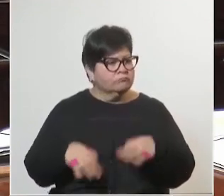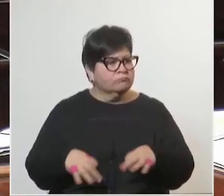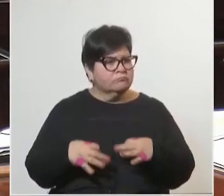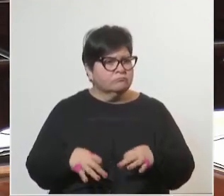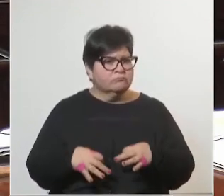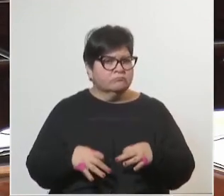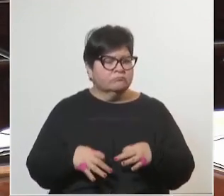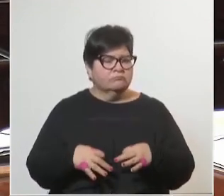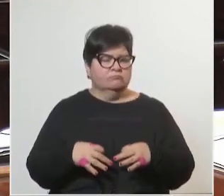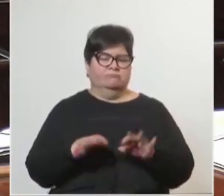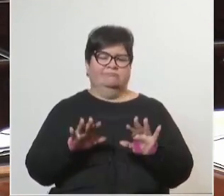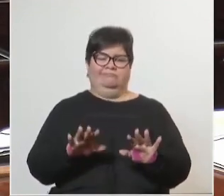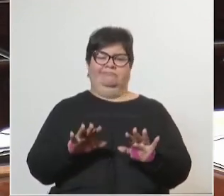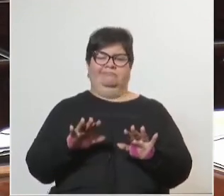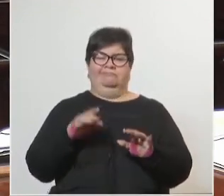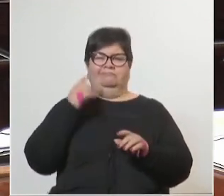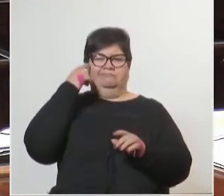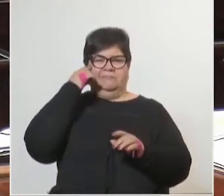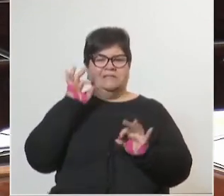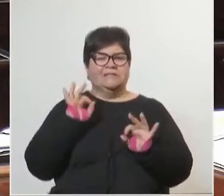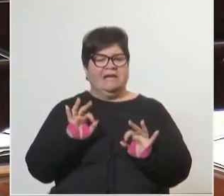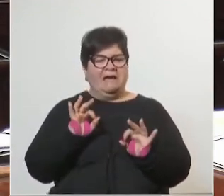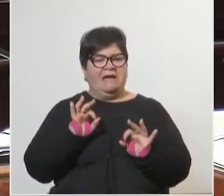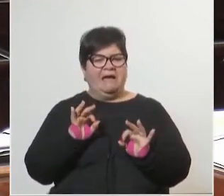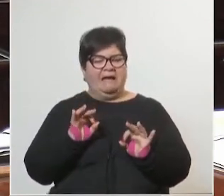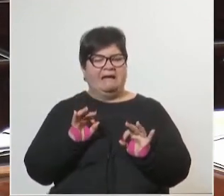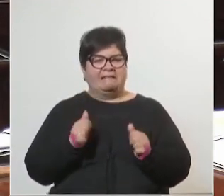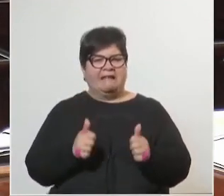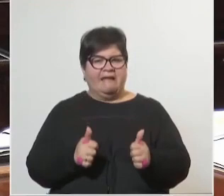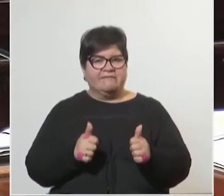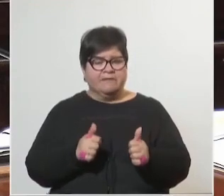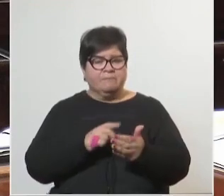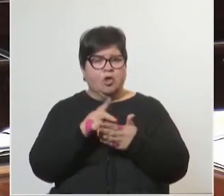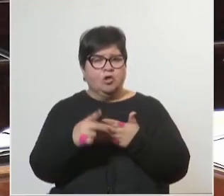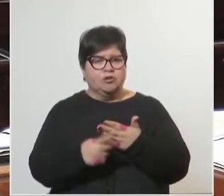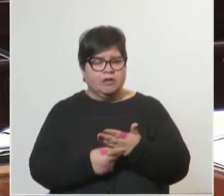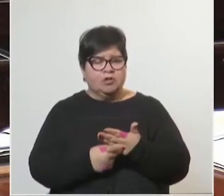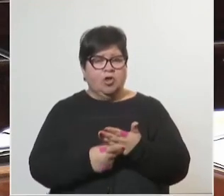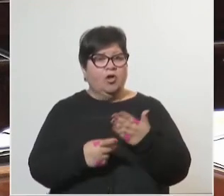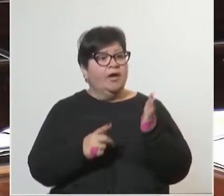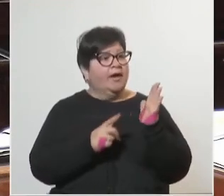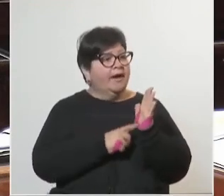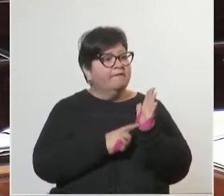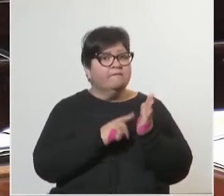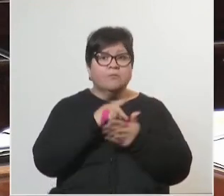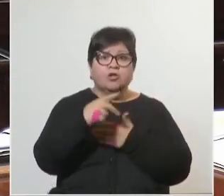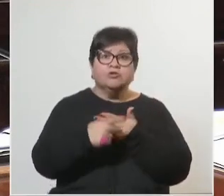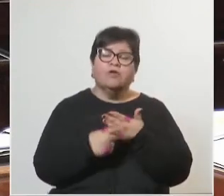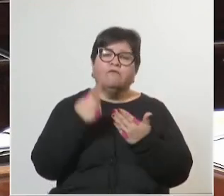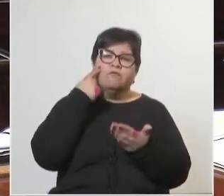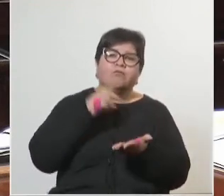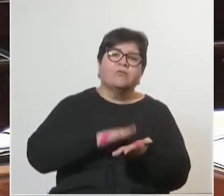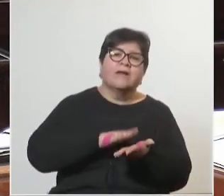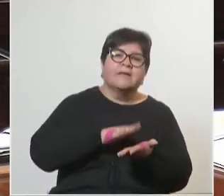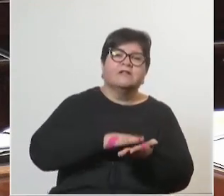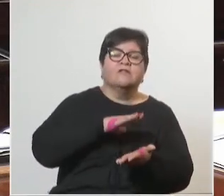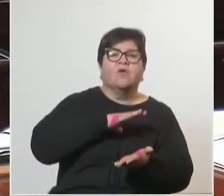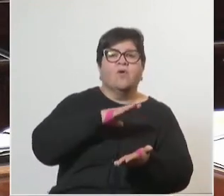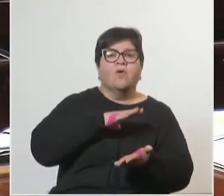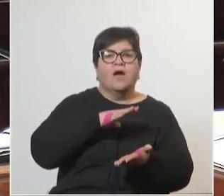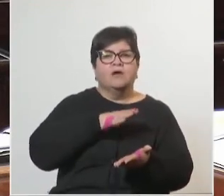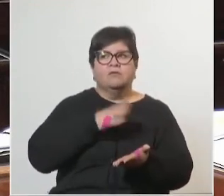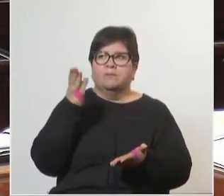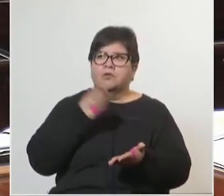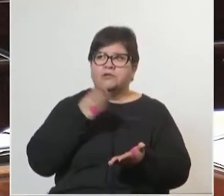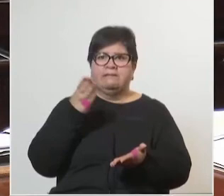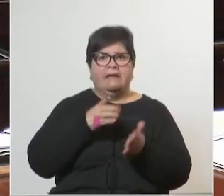uno ya tiene una predisposición favorable a priori. Considero que esto tiene un cierto fundamento cuando vemos que un alto porcentaje de las